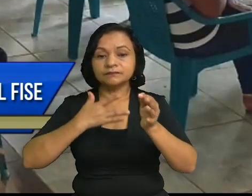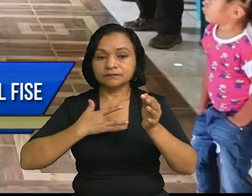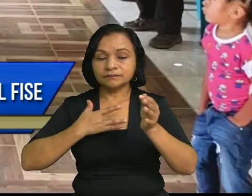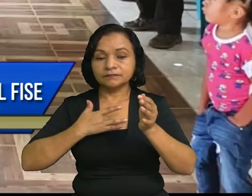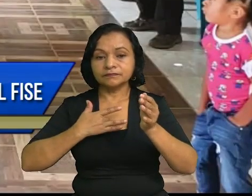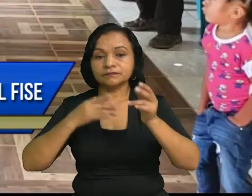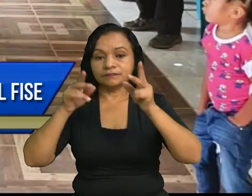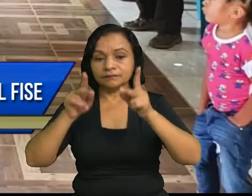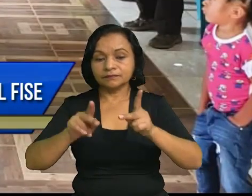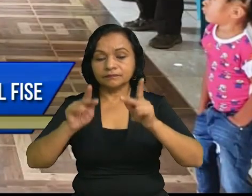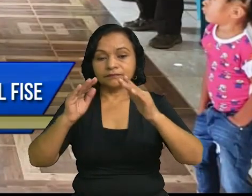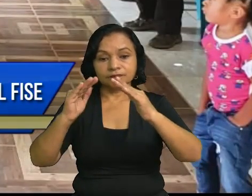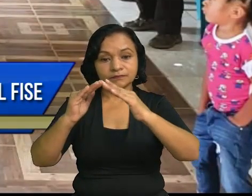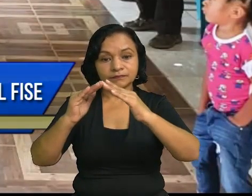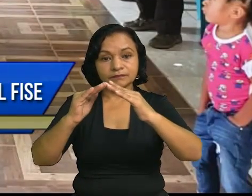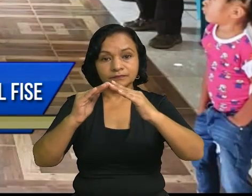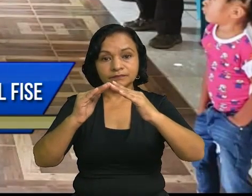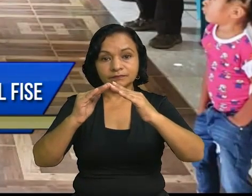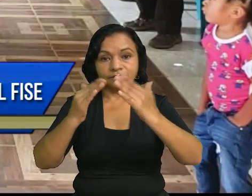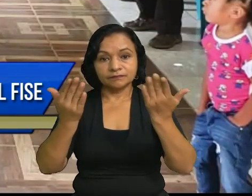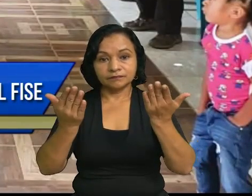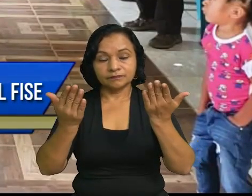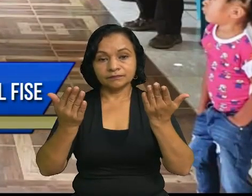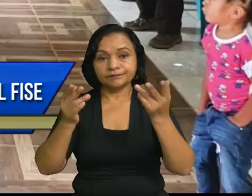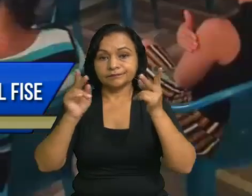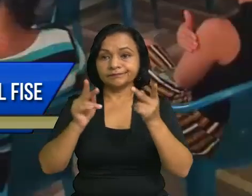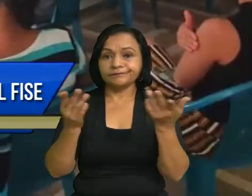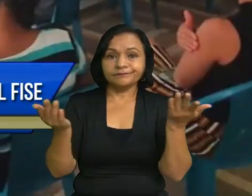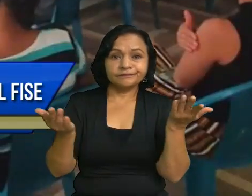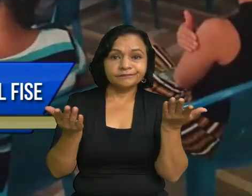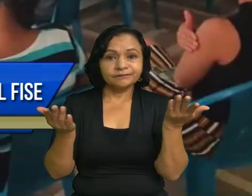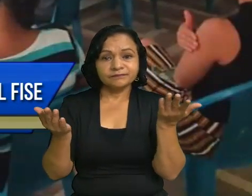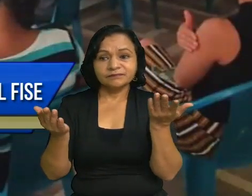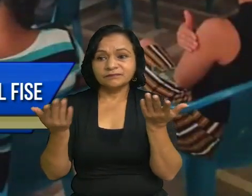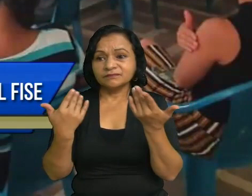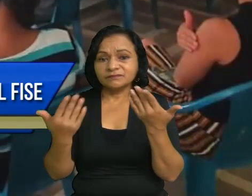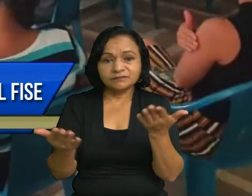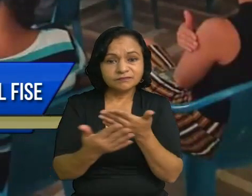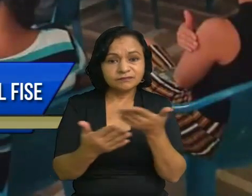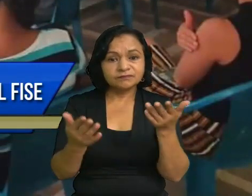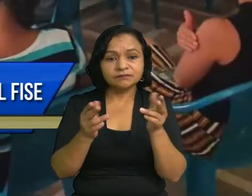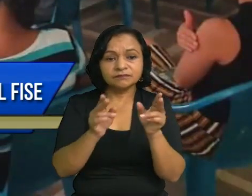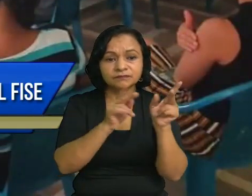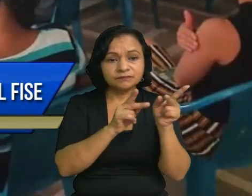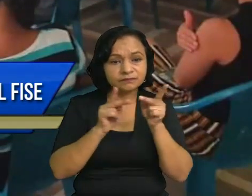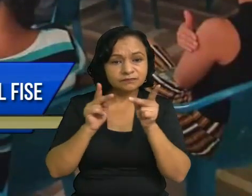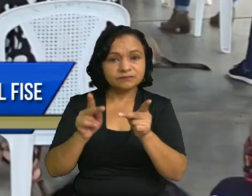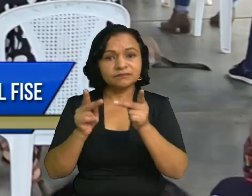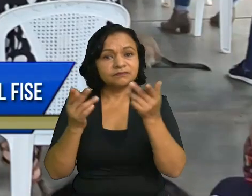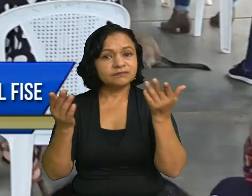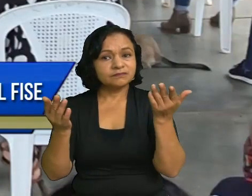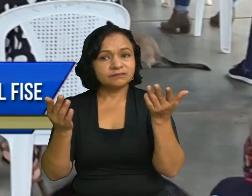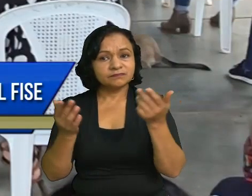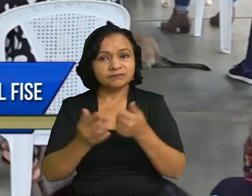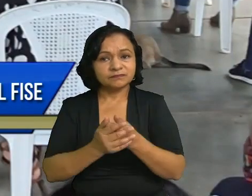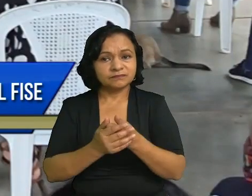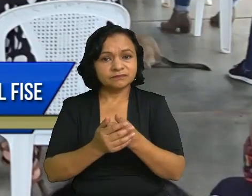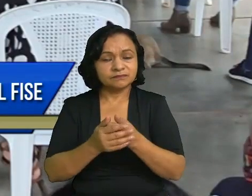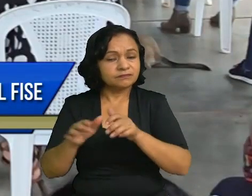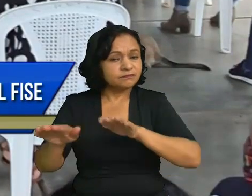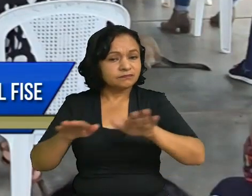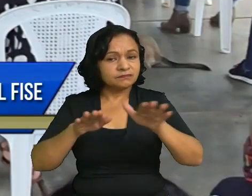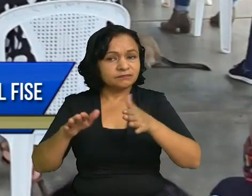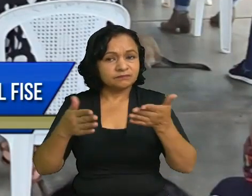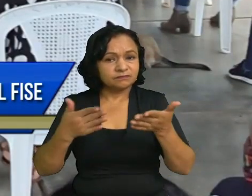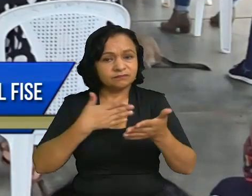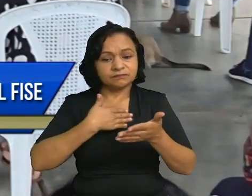básicas que cuando no están cuando están insatisfechas entonces la población no podemos decir